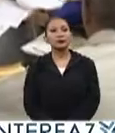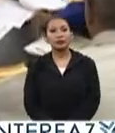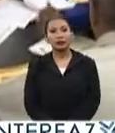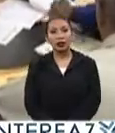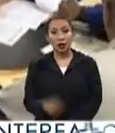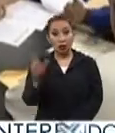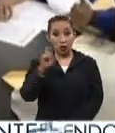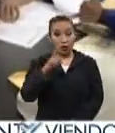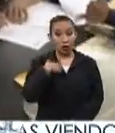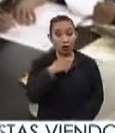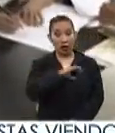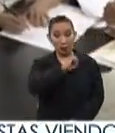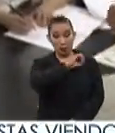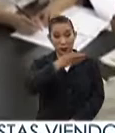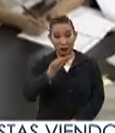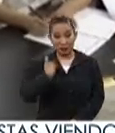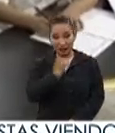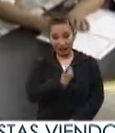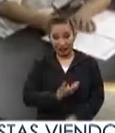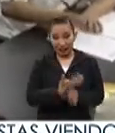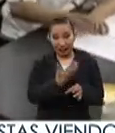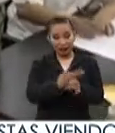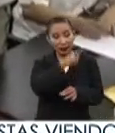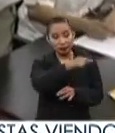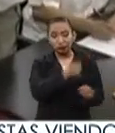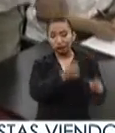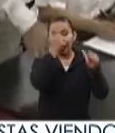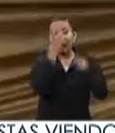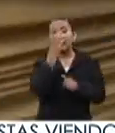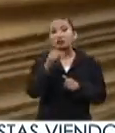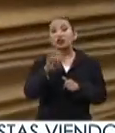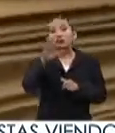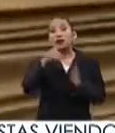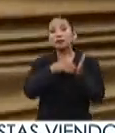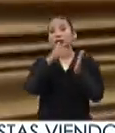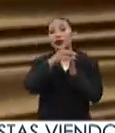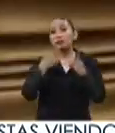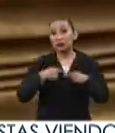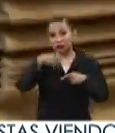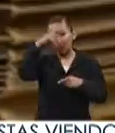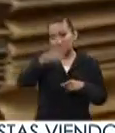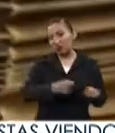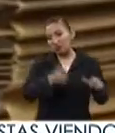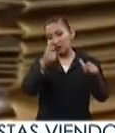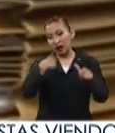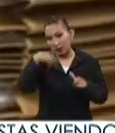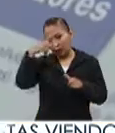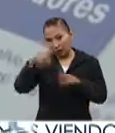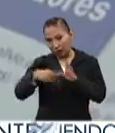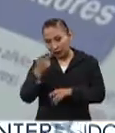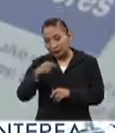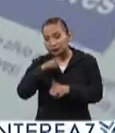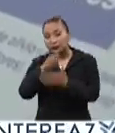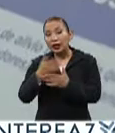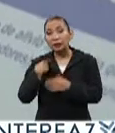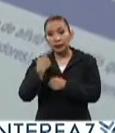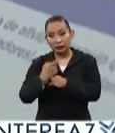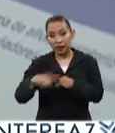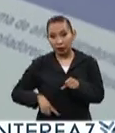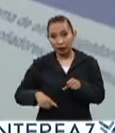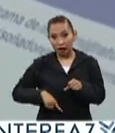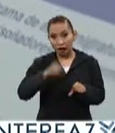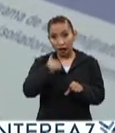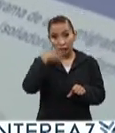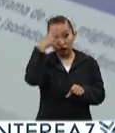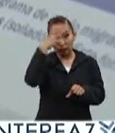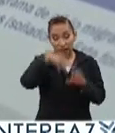Durante la administración de Barack Obama, Estados Unidos deportó a 3.5 millones de mexicanos, mientras que en el primer año de gobierno de Donald